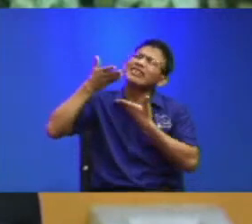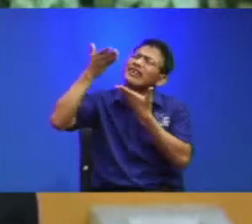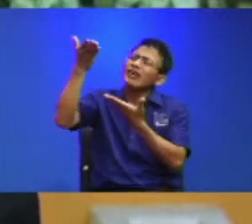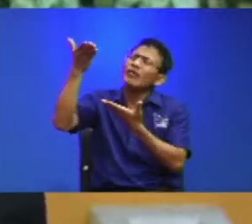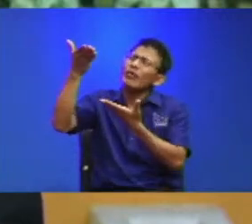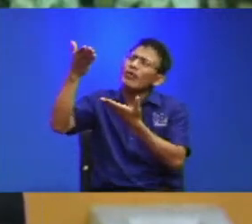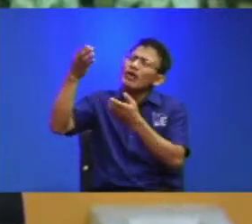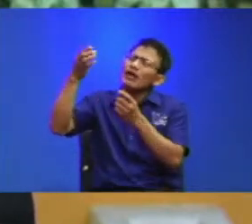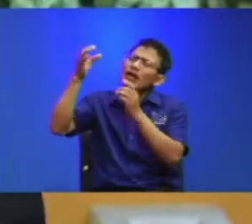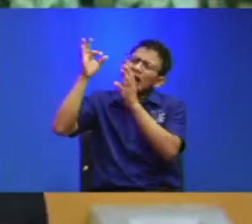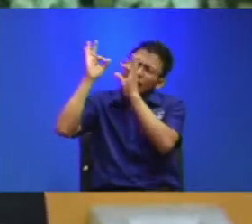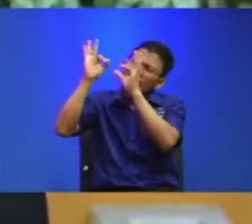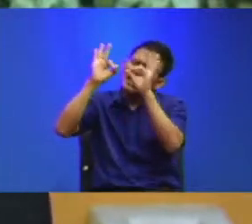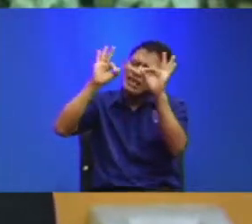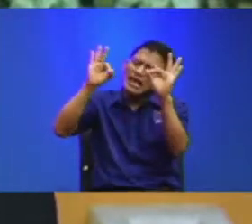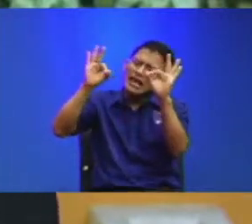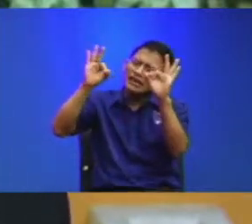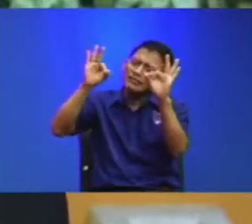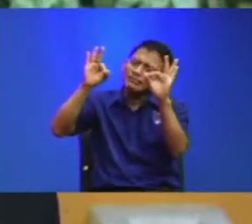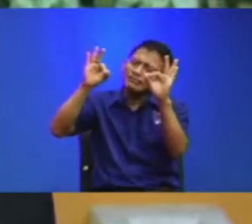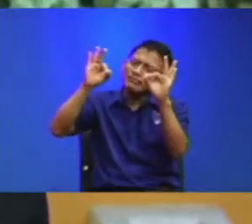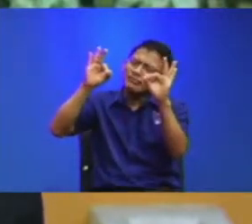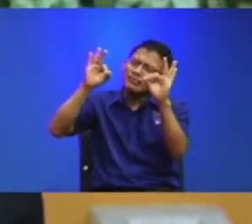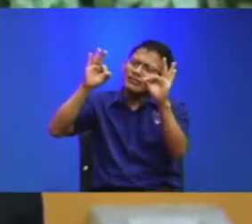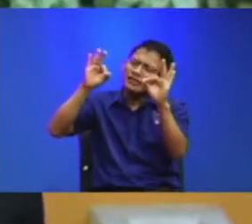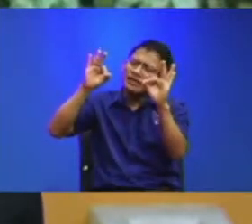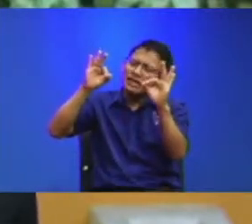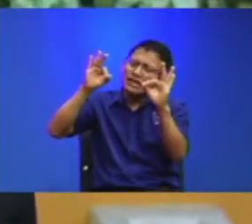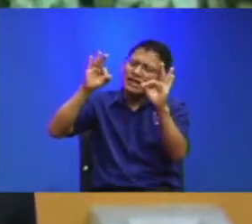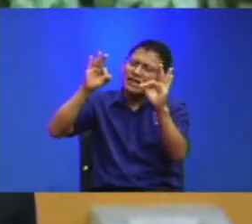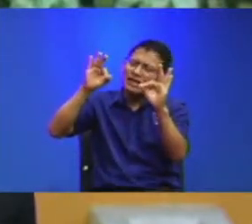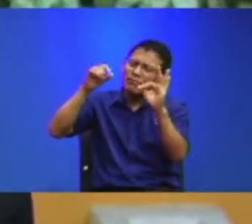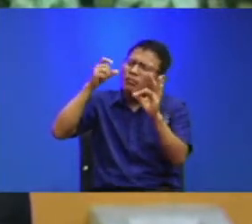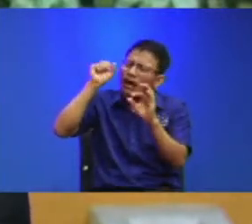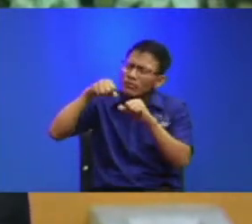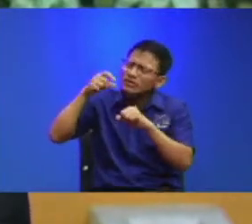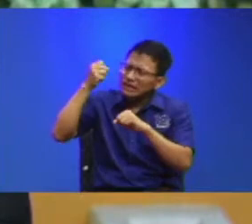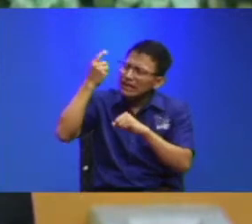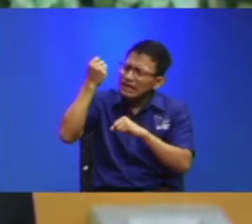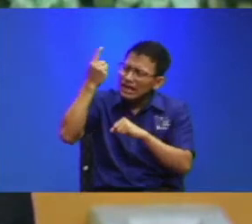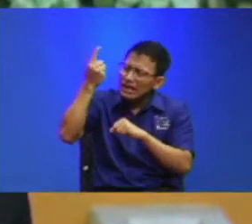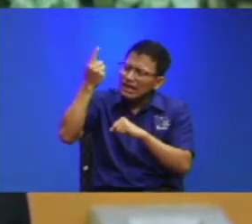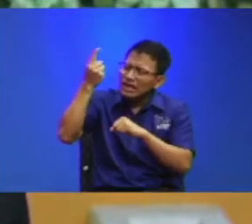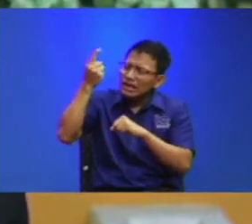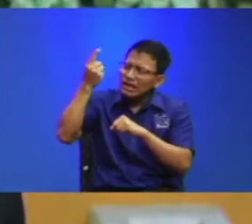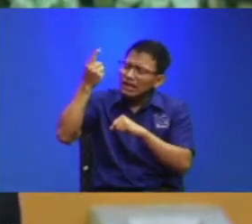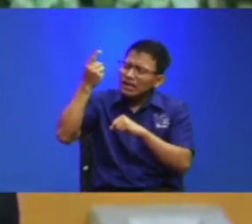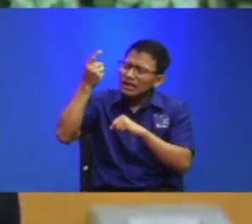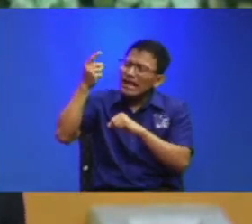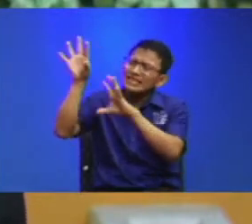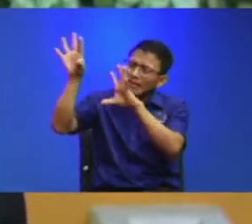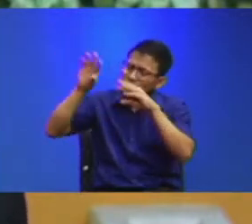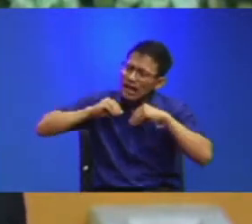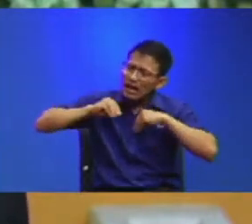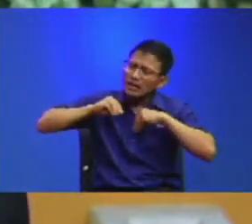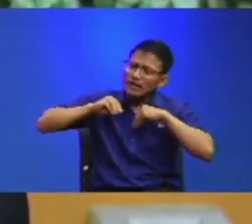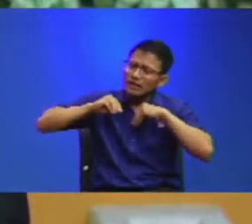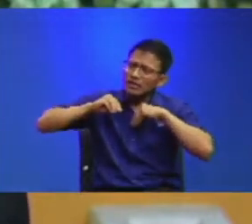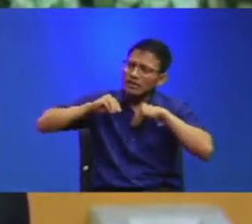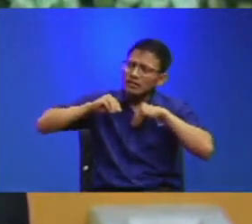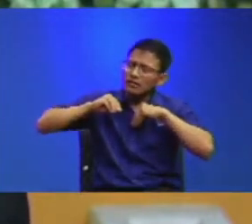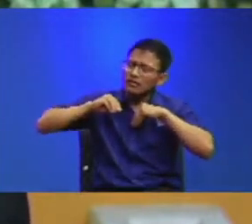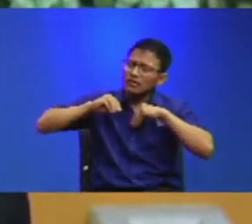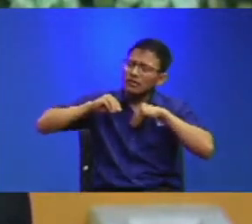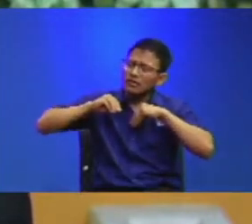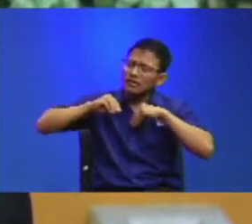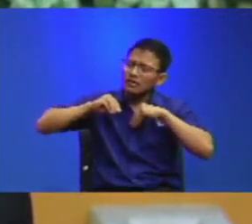también, y que podamos avanzar a una nueva dimensión para que podamos verdaderamente